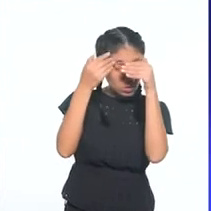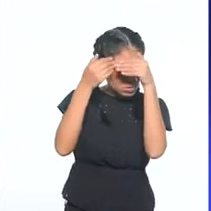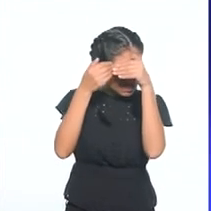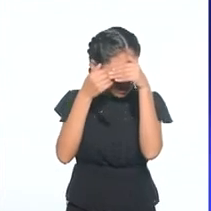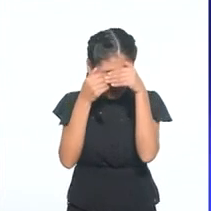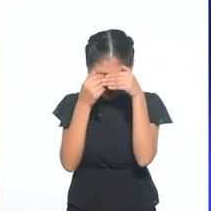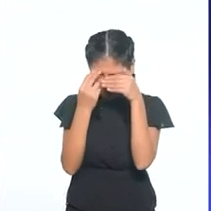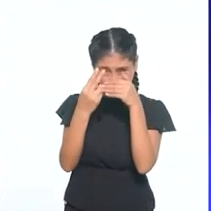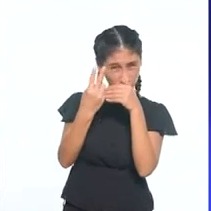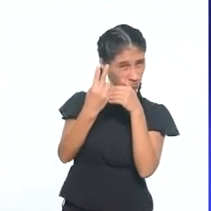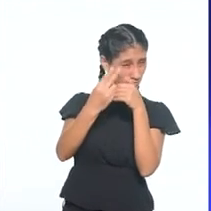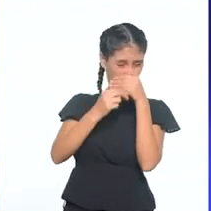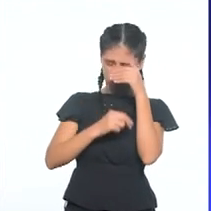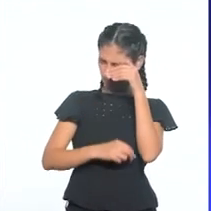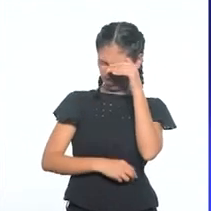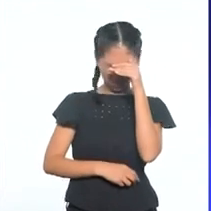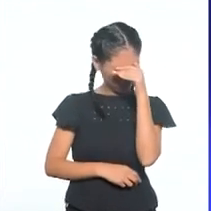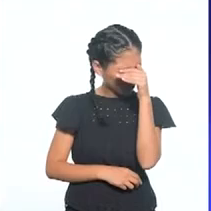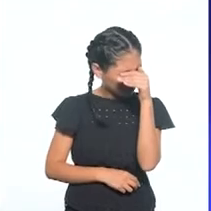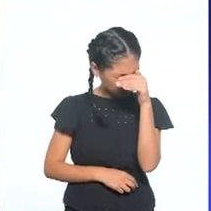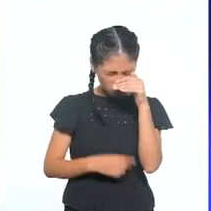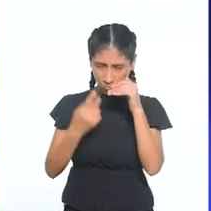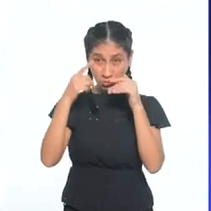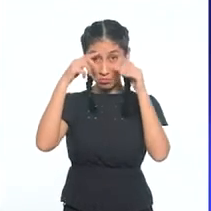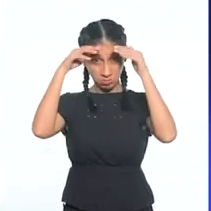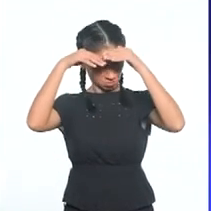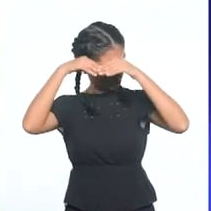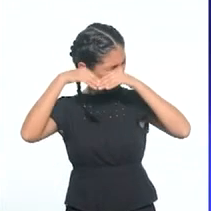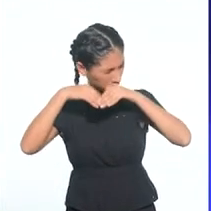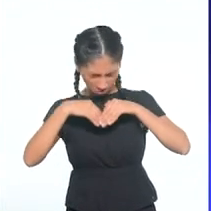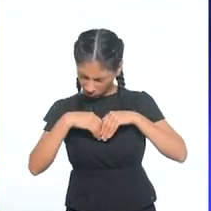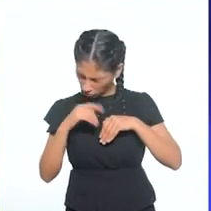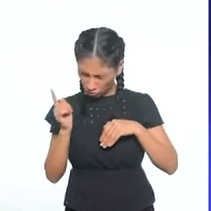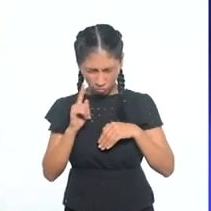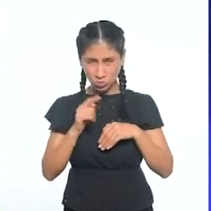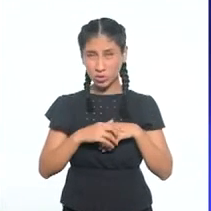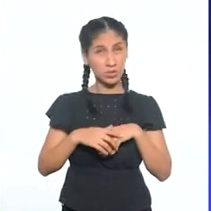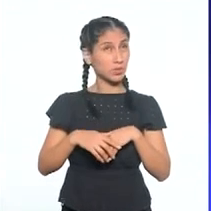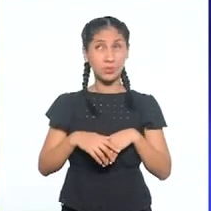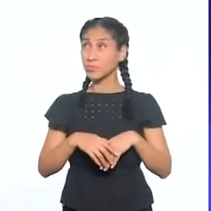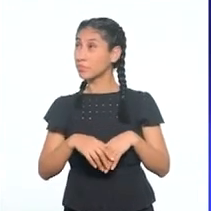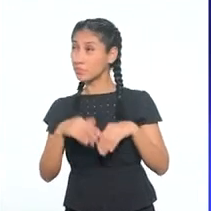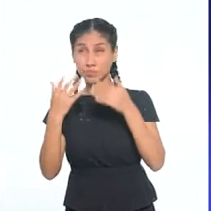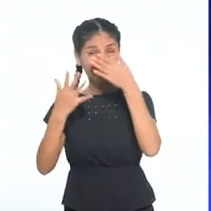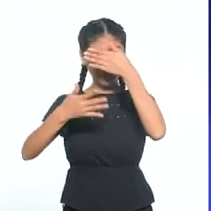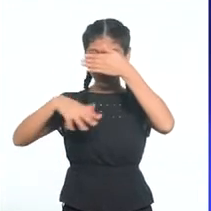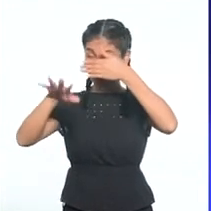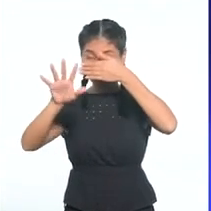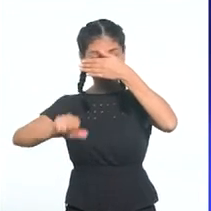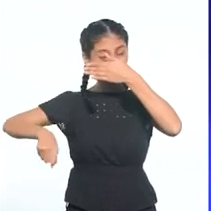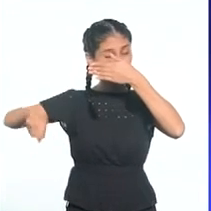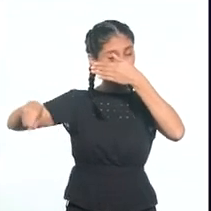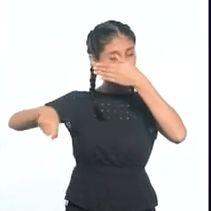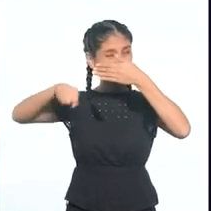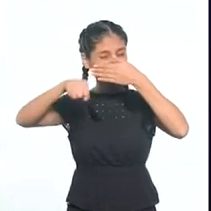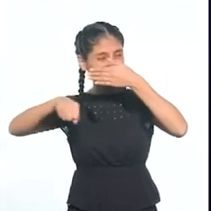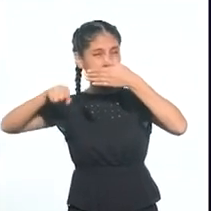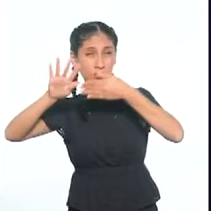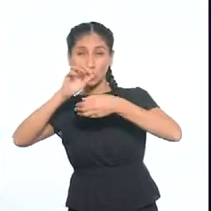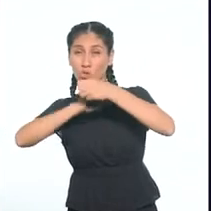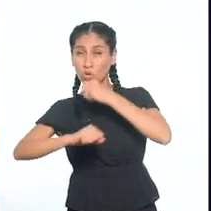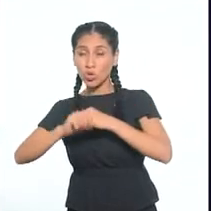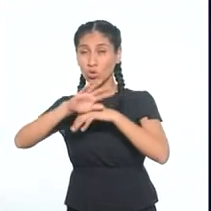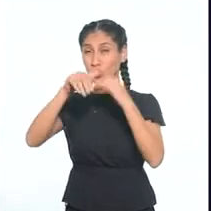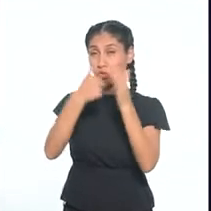para no mirar de frente ya que no podía agachar la cabeza agarrotada entre las manos de su hijo todo